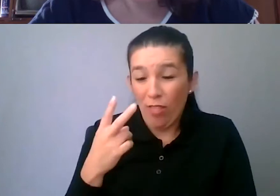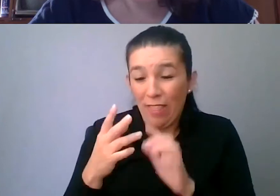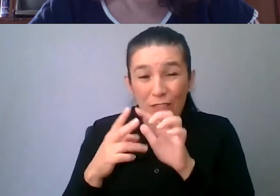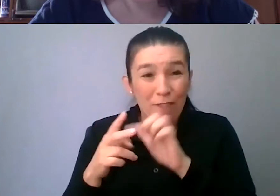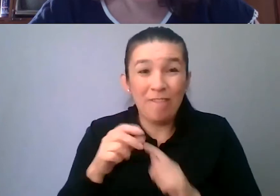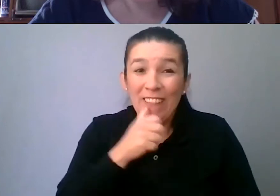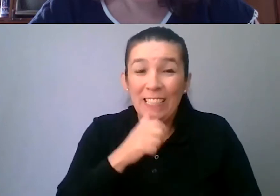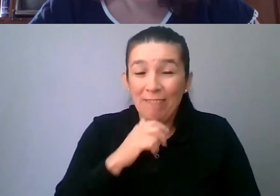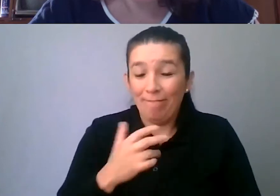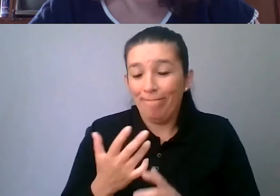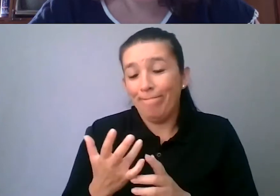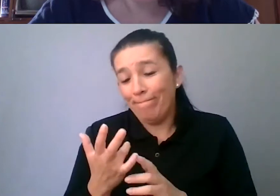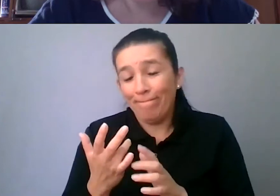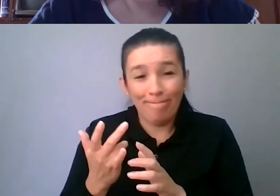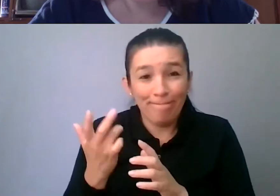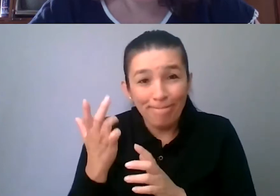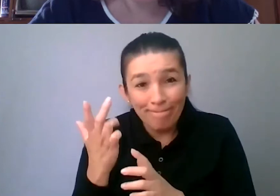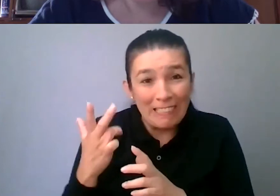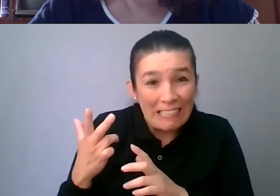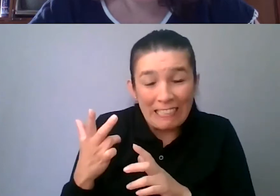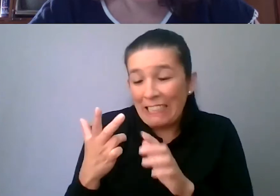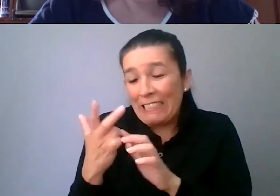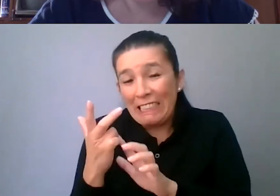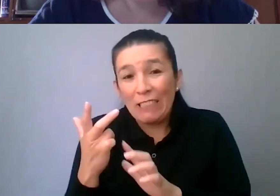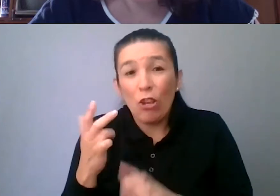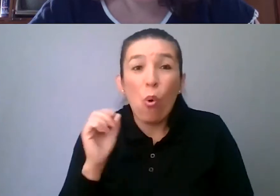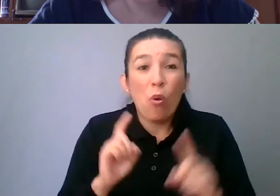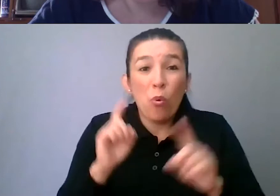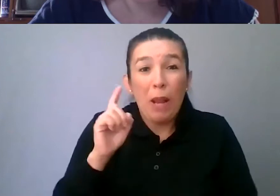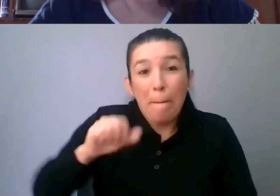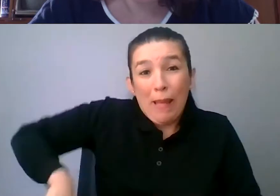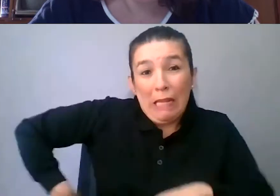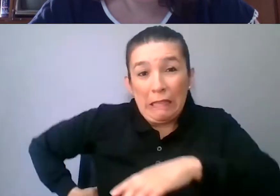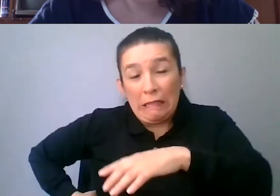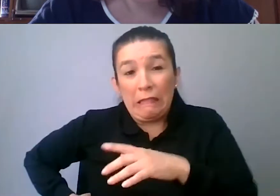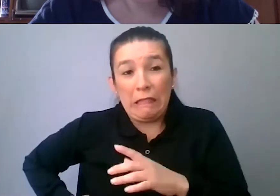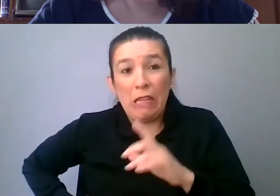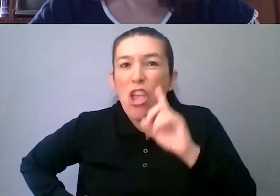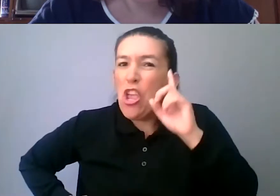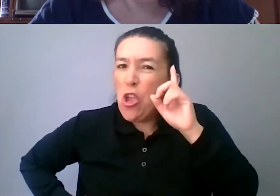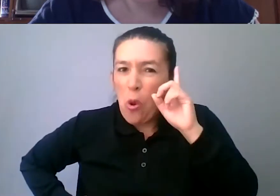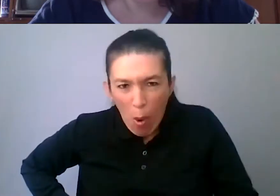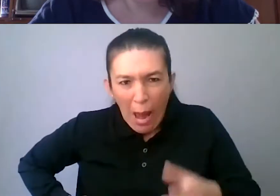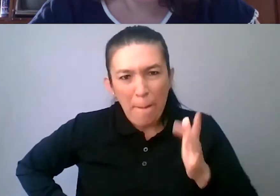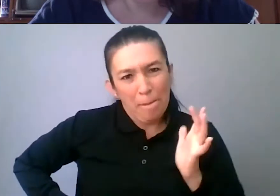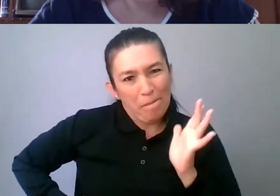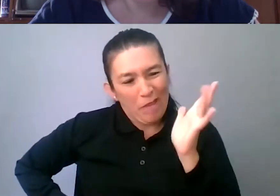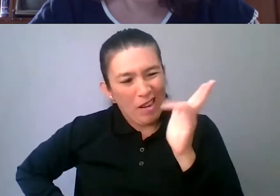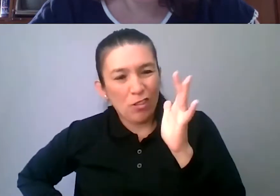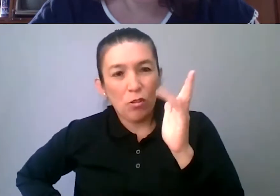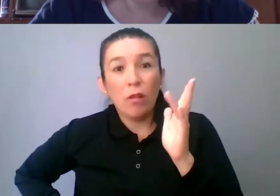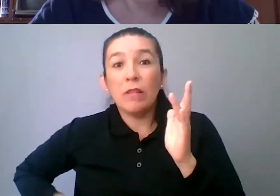figuras. Hay personas a las que les falta la mano y yo he visto hacerlas con una mano y con un